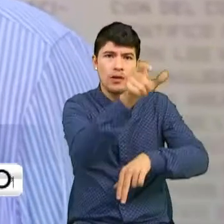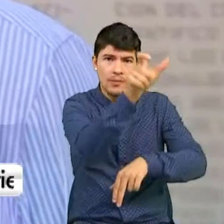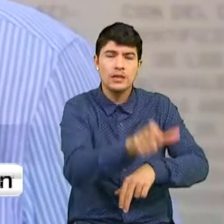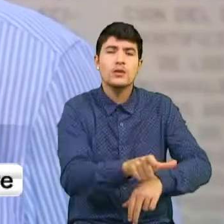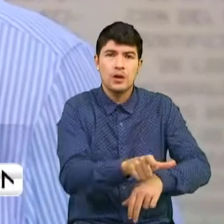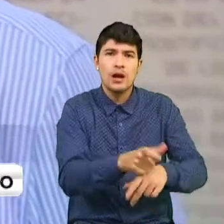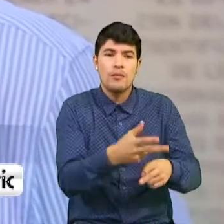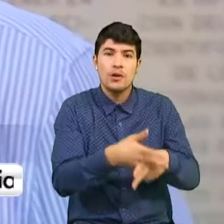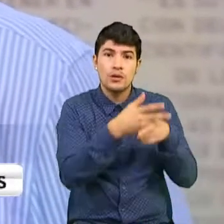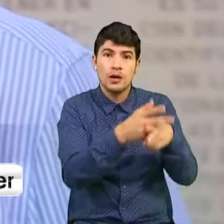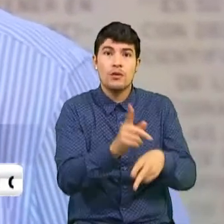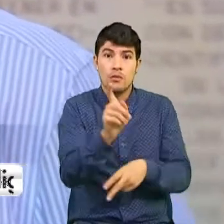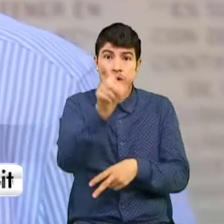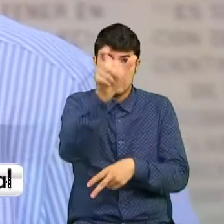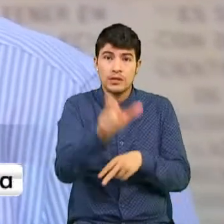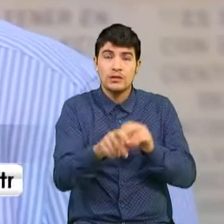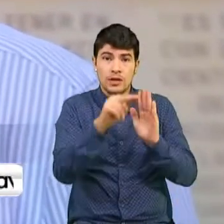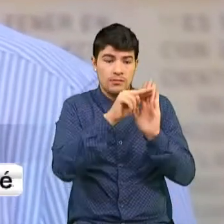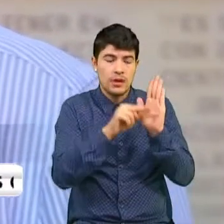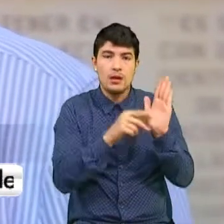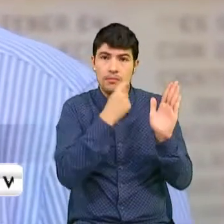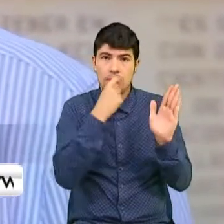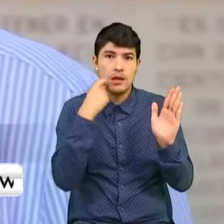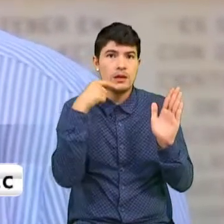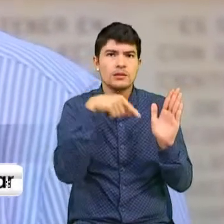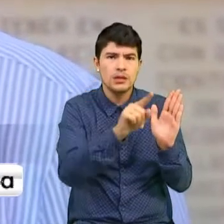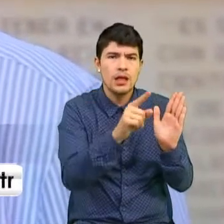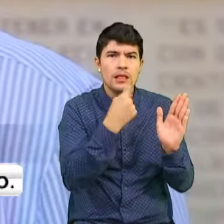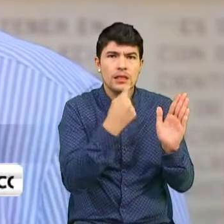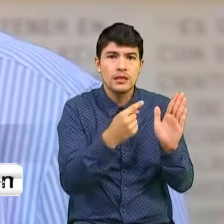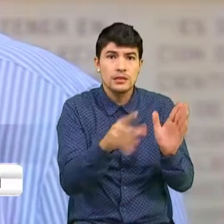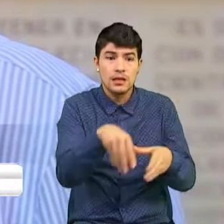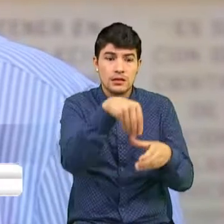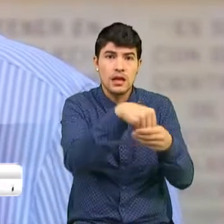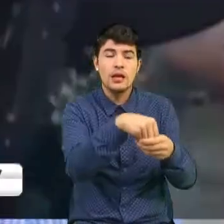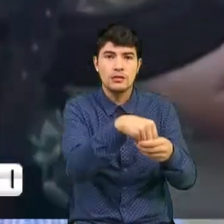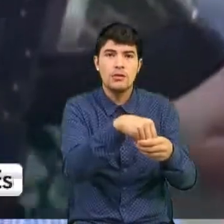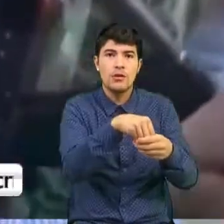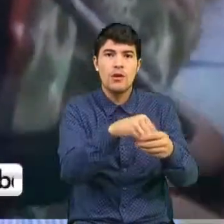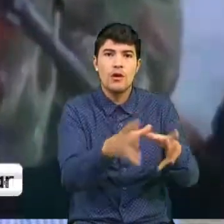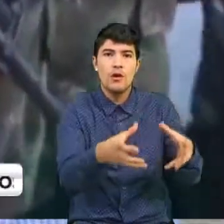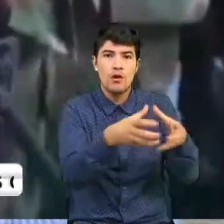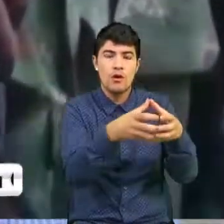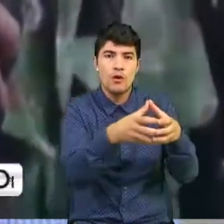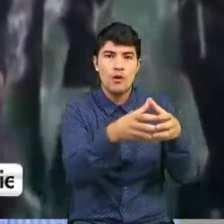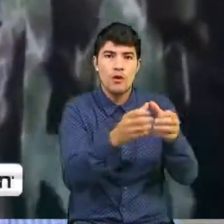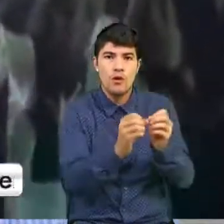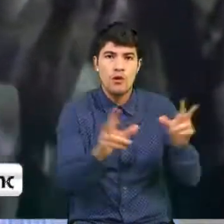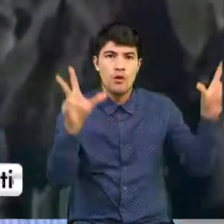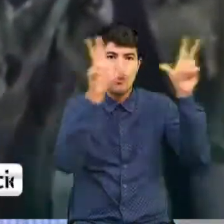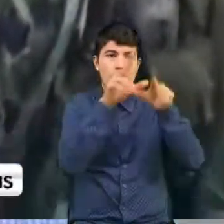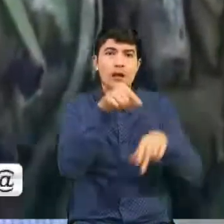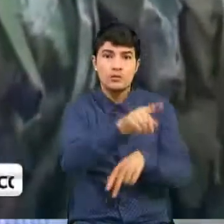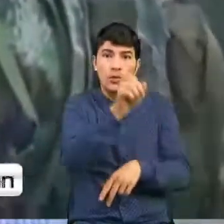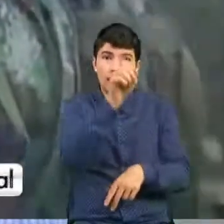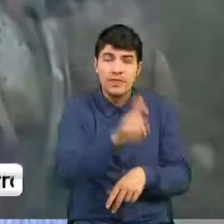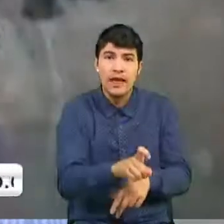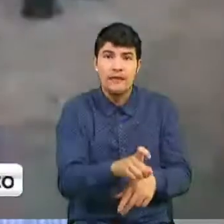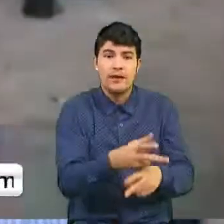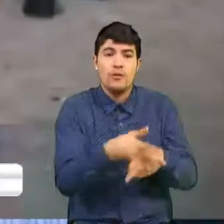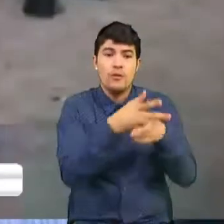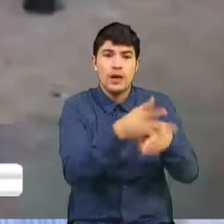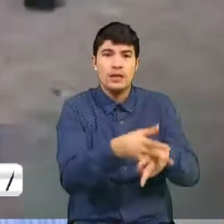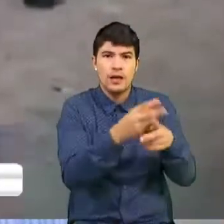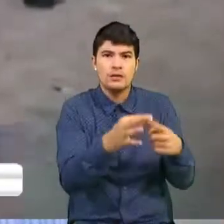código penal dice que una persona protegida que hace parte de una organización multilateral tiene que tener una es una protección especial